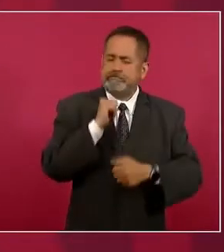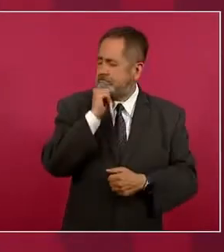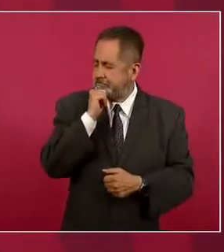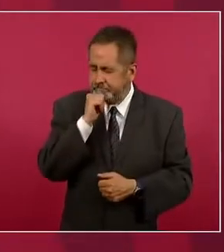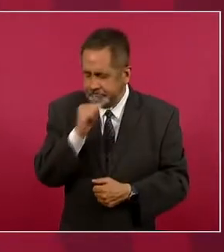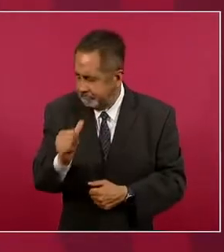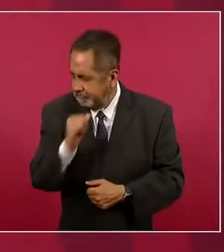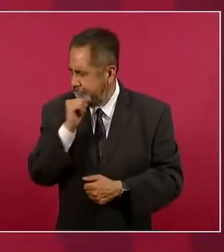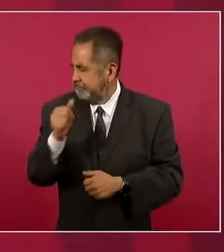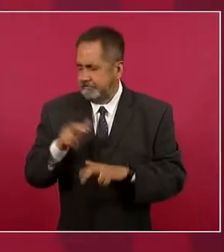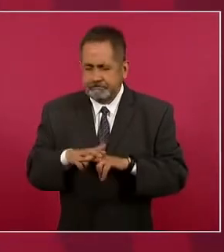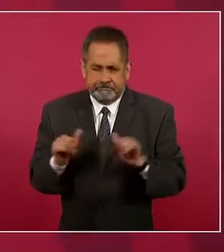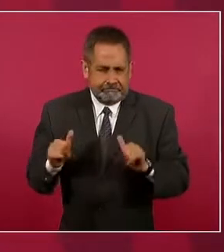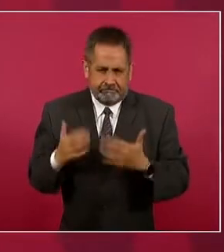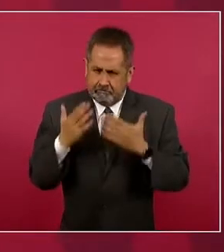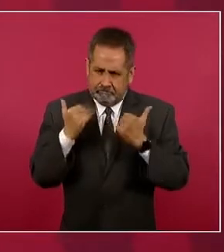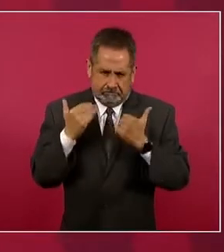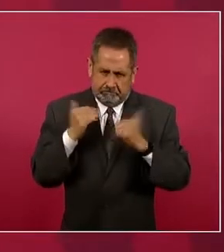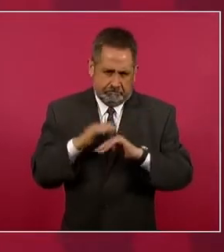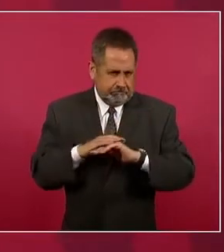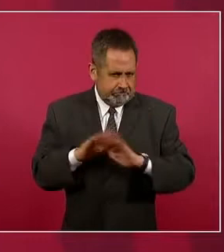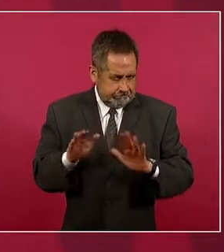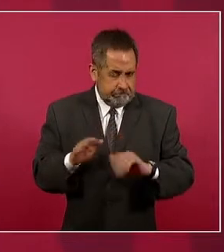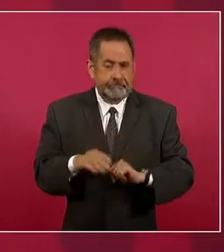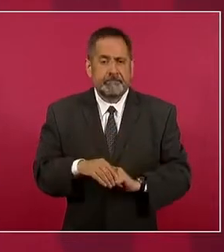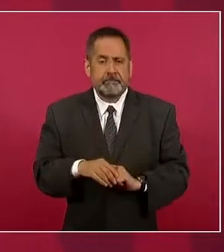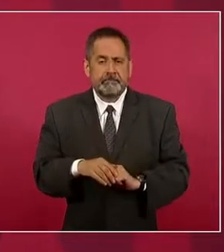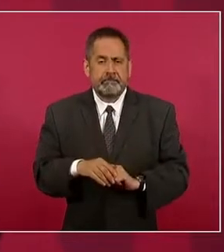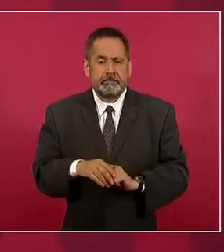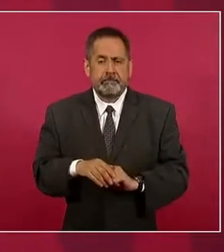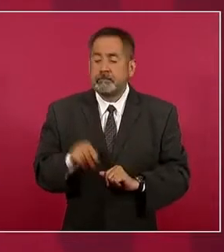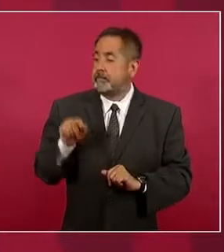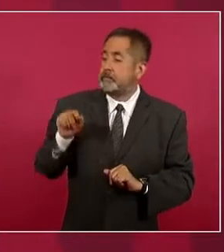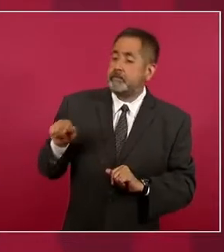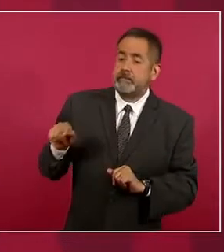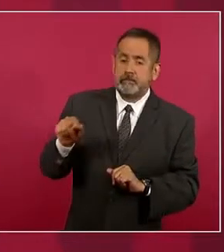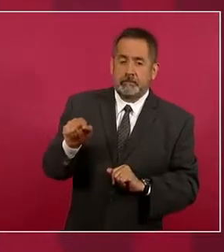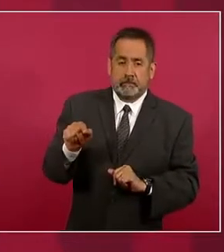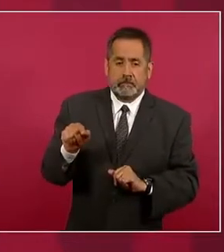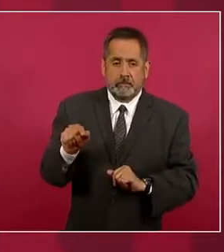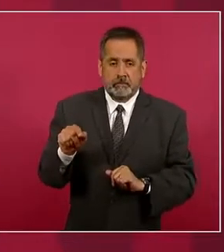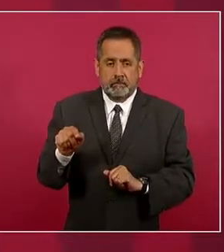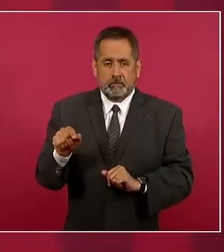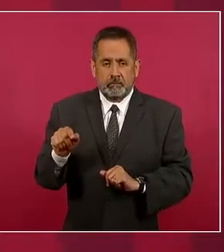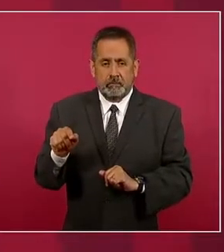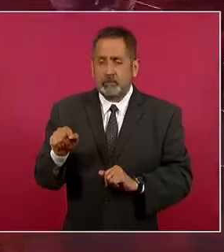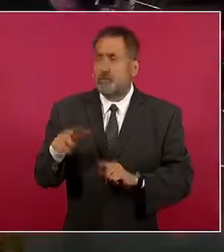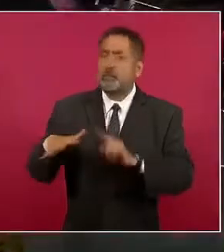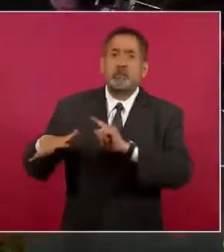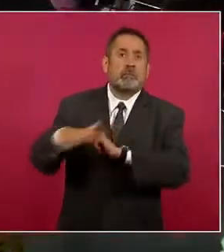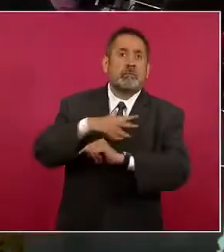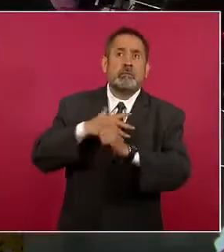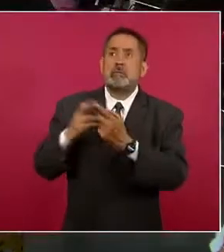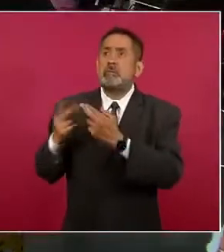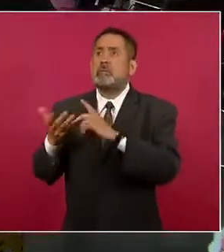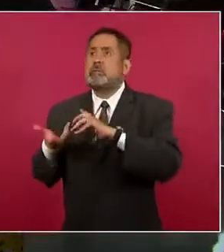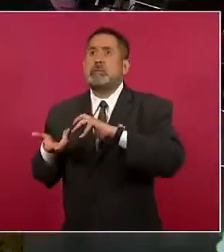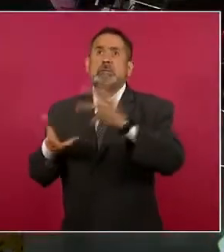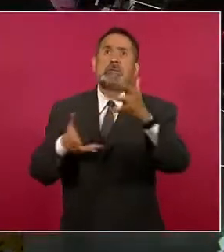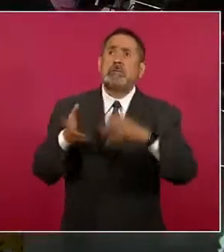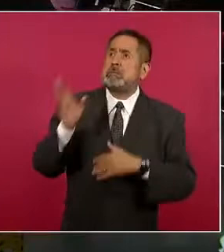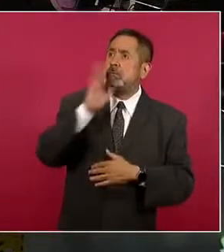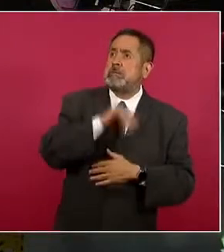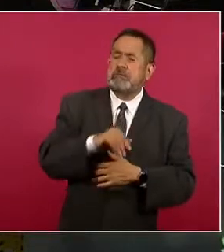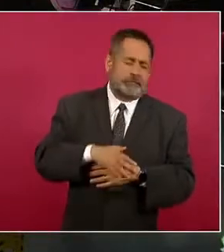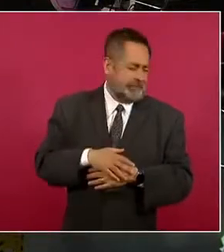ni afectar el medio ambiente